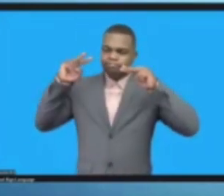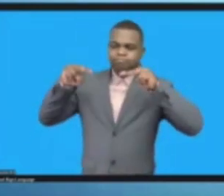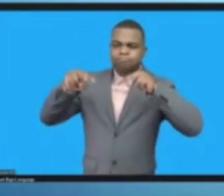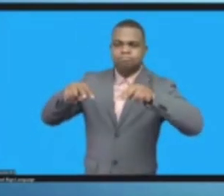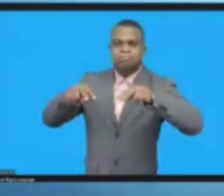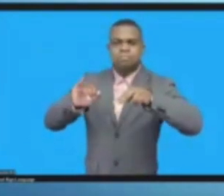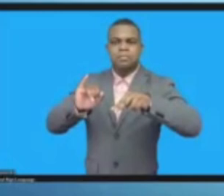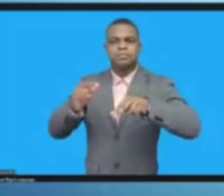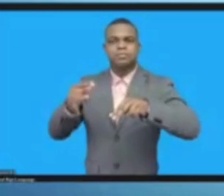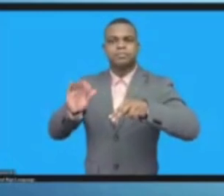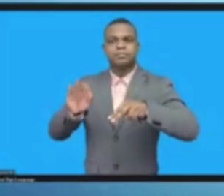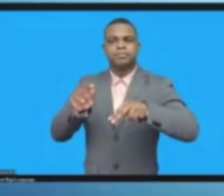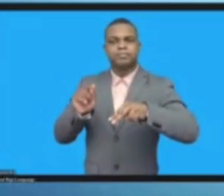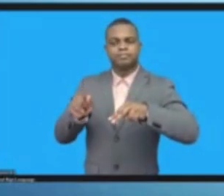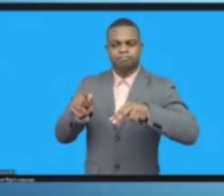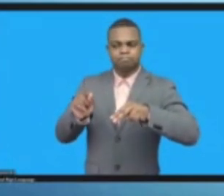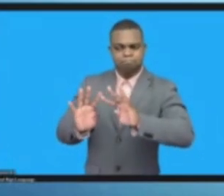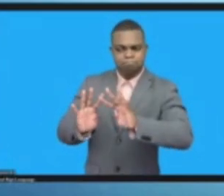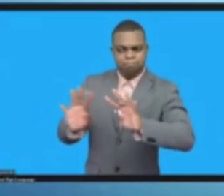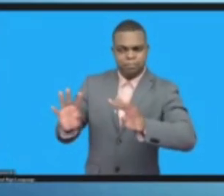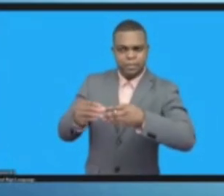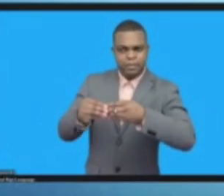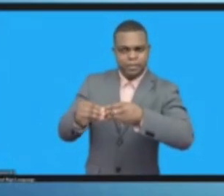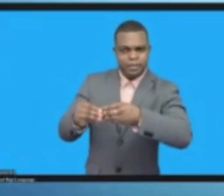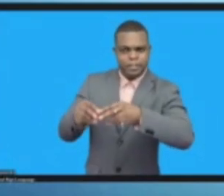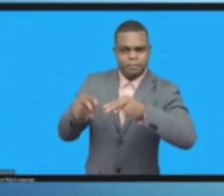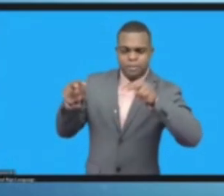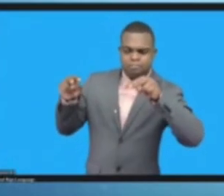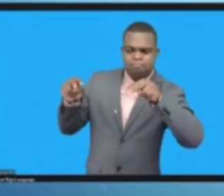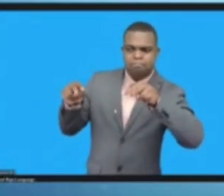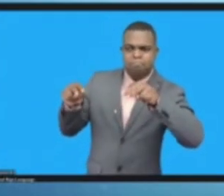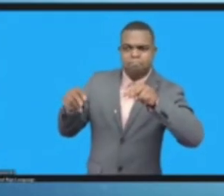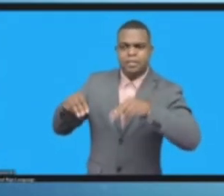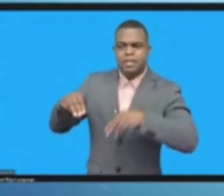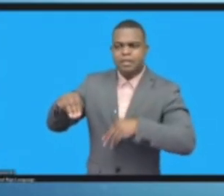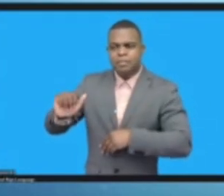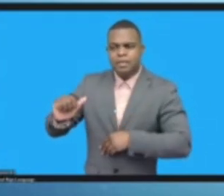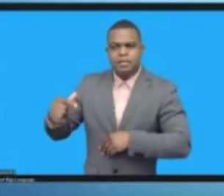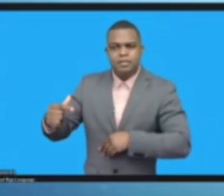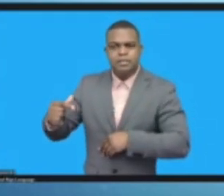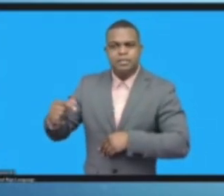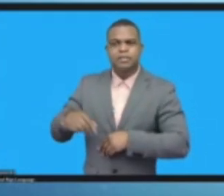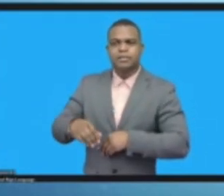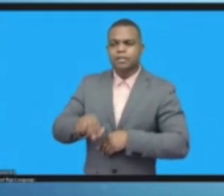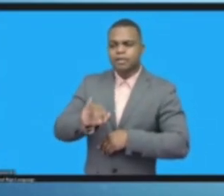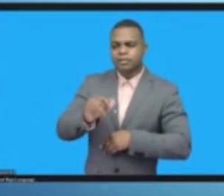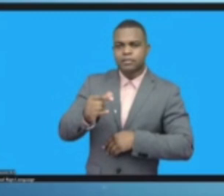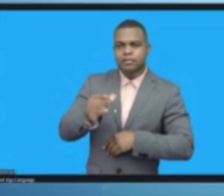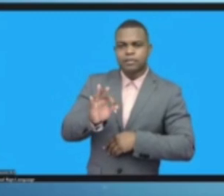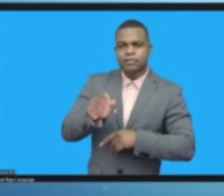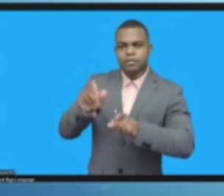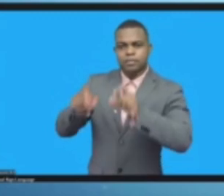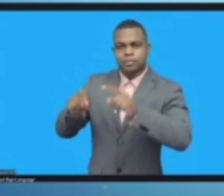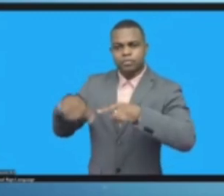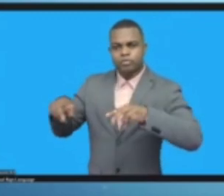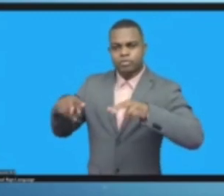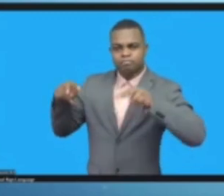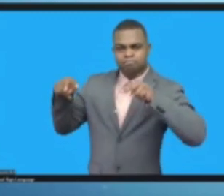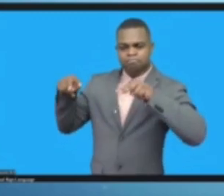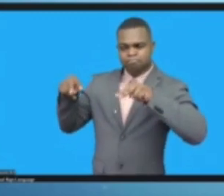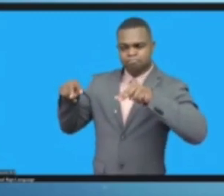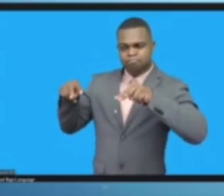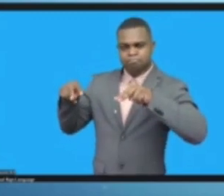sobre los rincones oscuros y señalan la forma de utilizar de manera exitosa el internet para todo el mundo